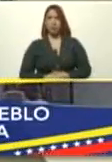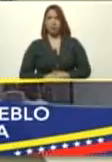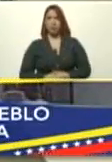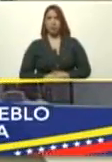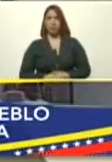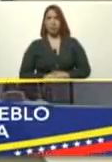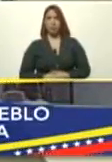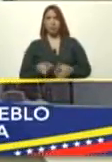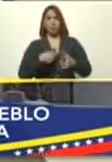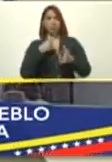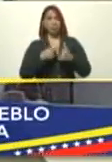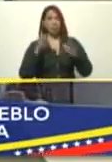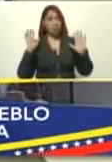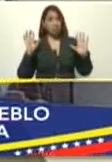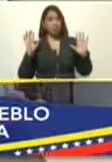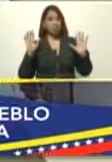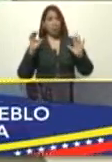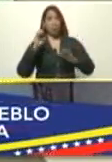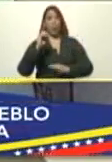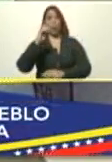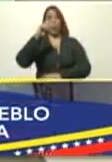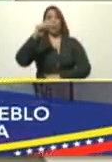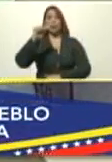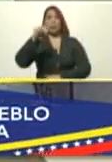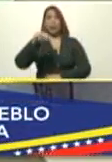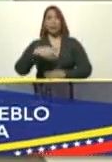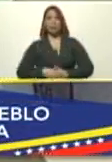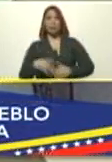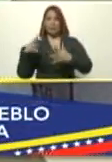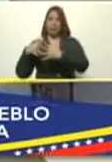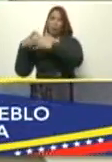Y entonces la OTAN, Estados Unidos,